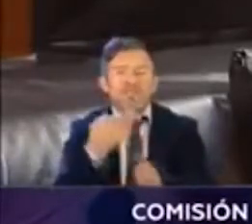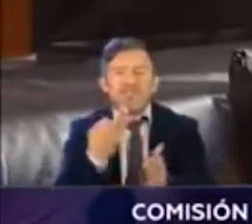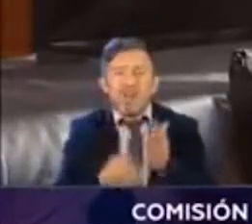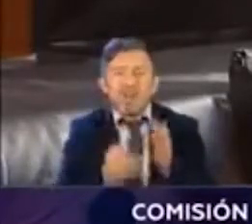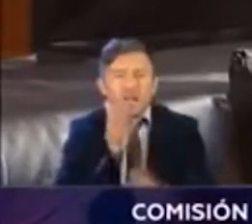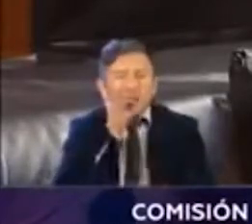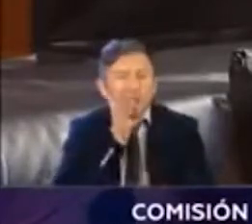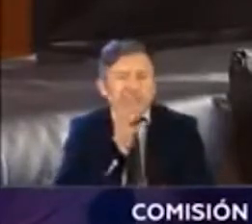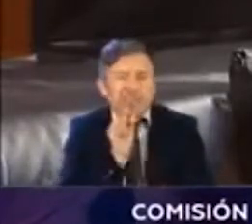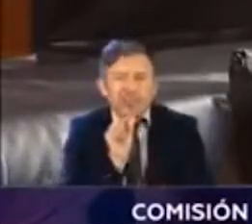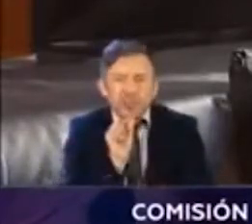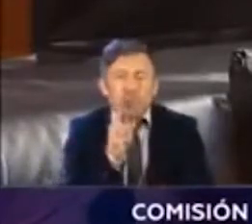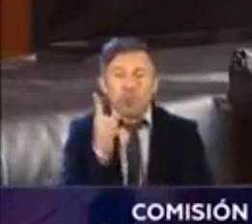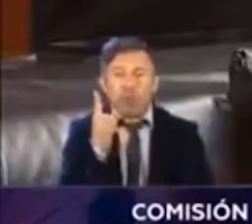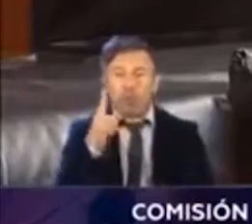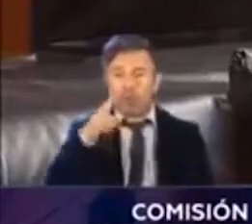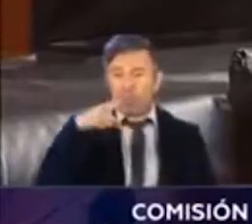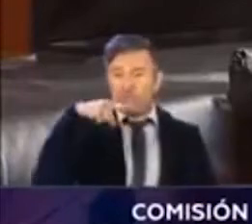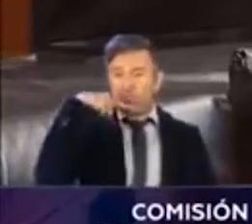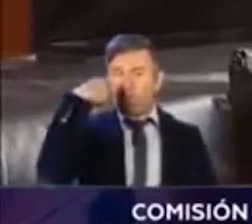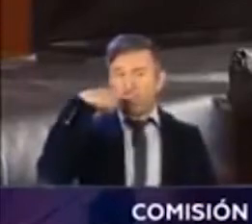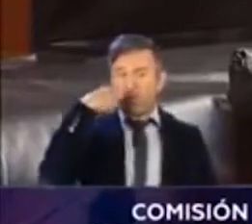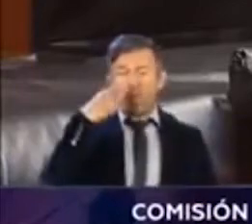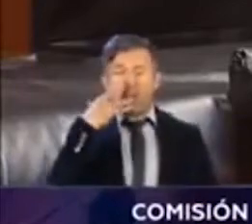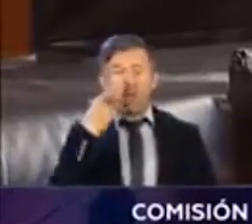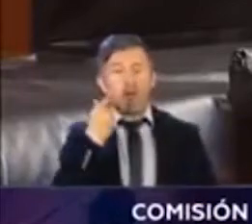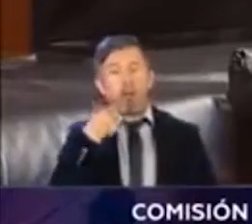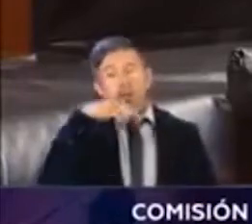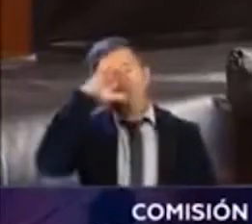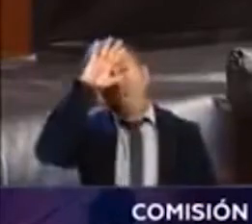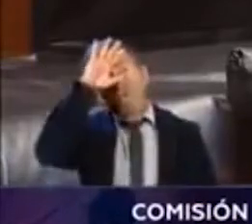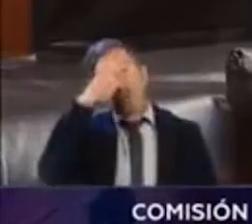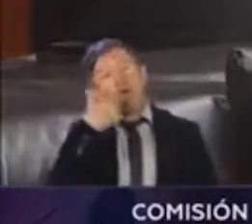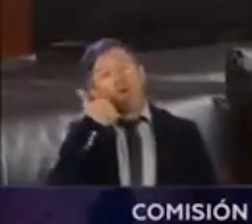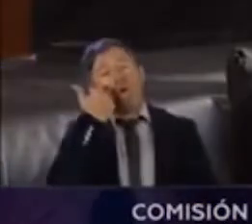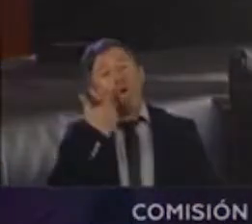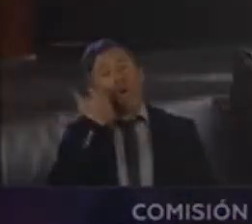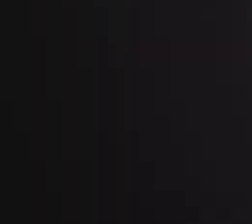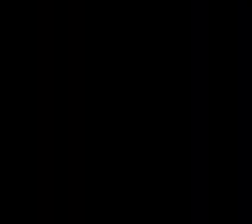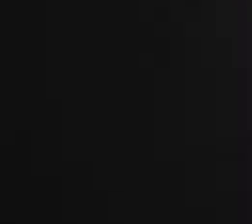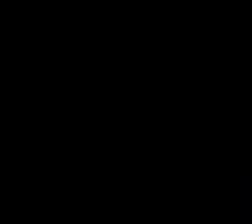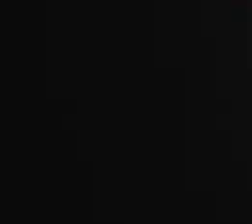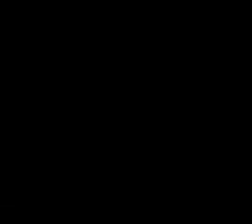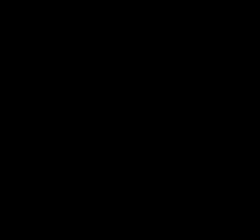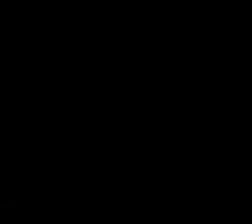No debe haber soberbia y no hay chantaje. Muchas gracias.